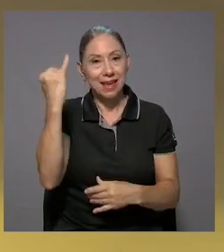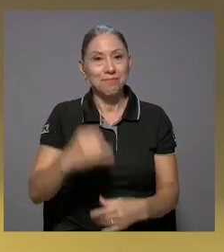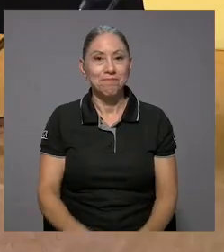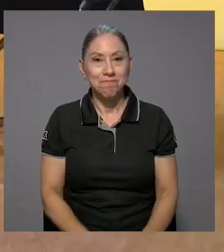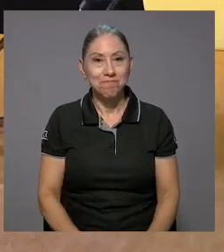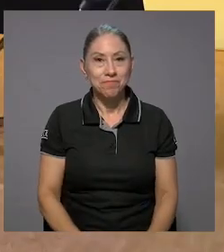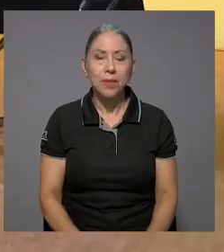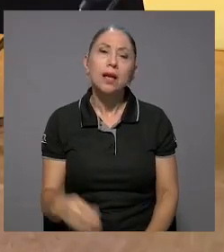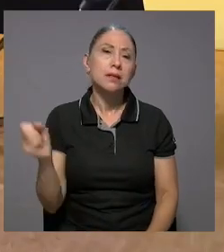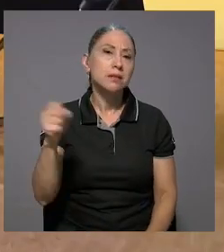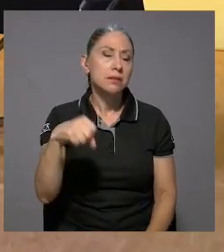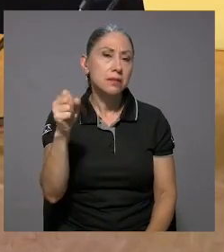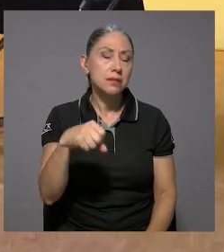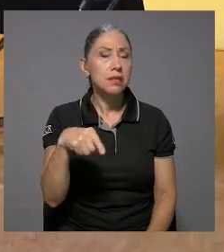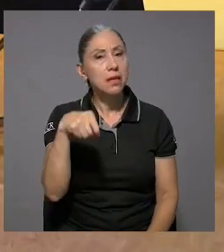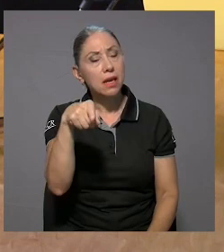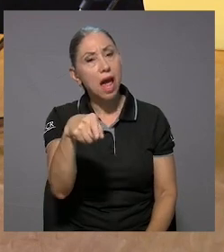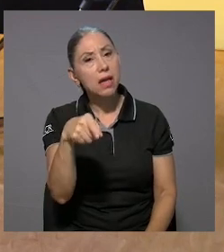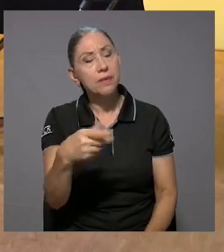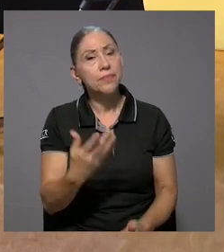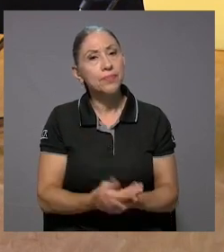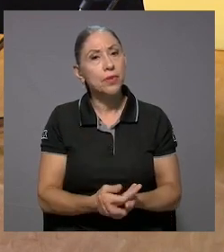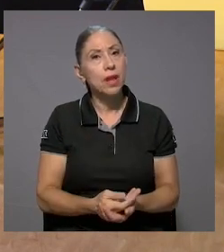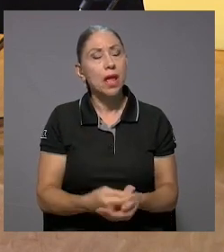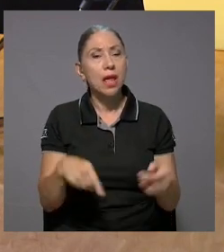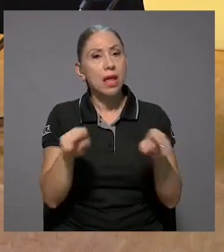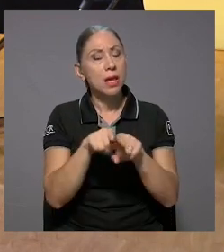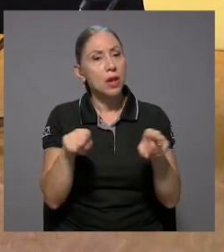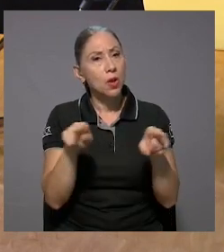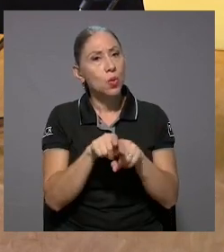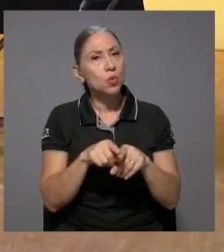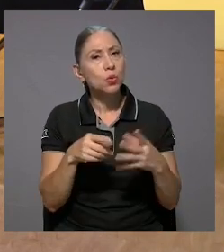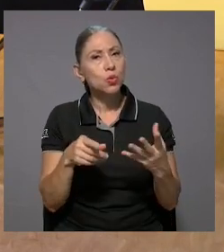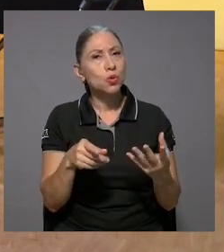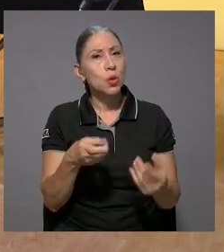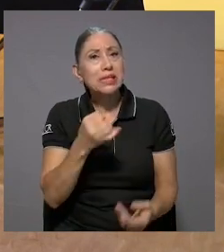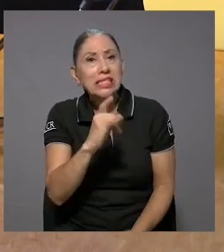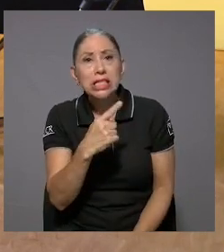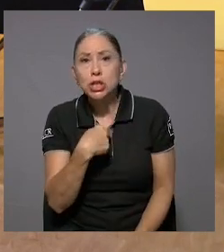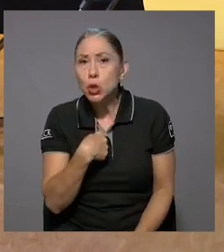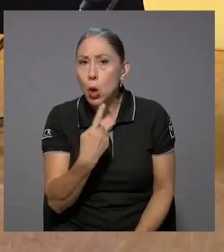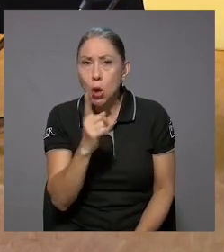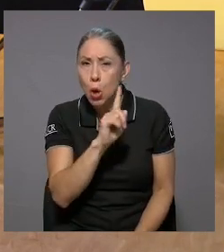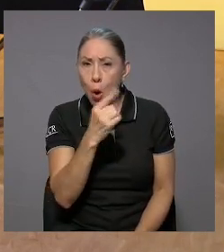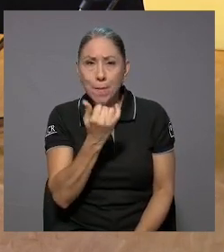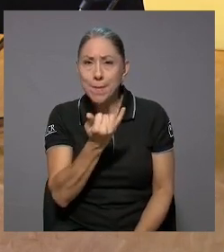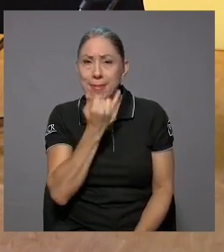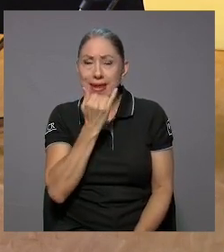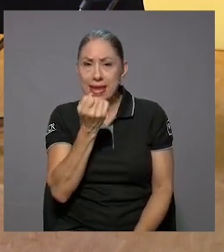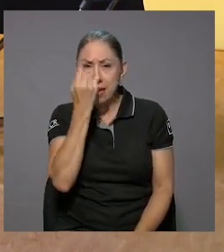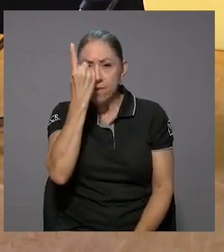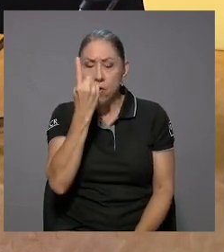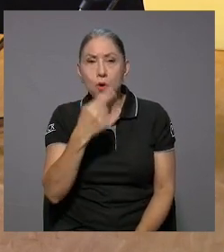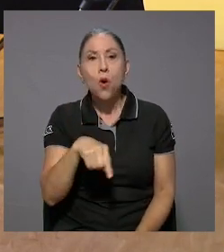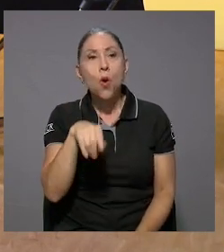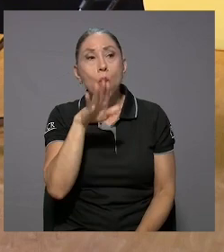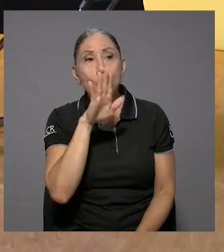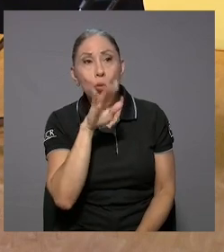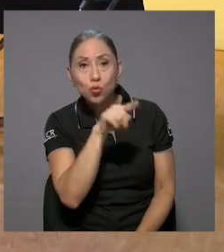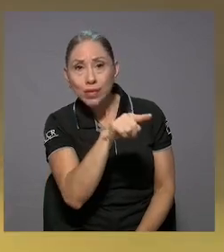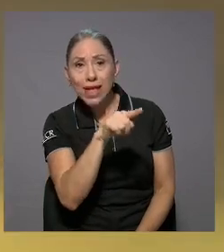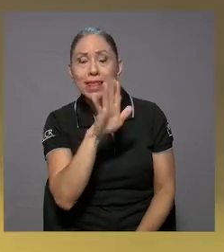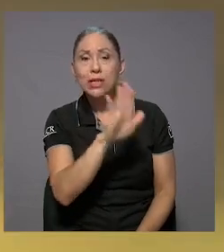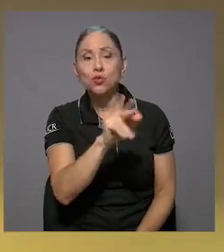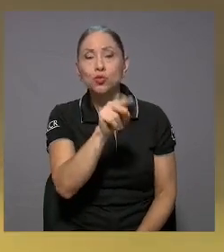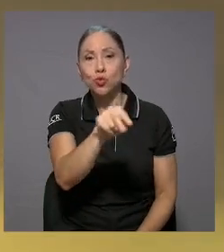justamente la idea. Sí, y ahí incluso, si no entendí mal, usted con